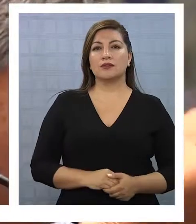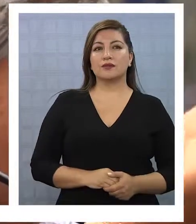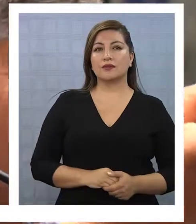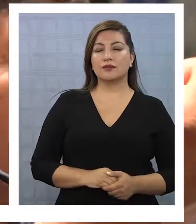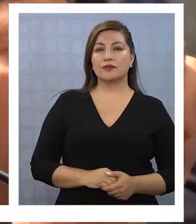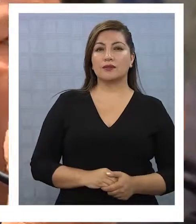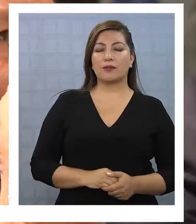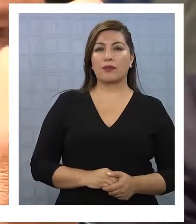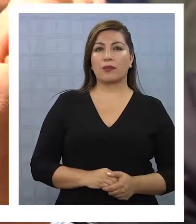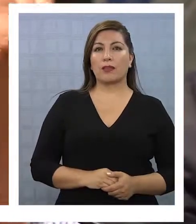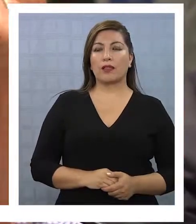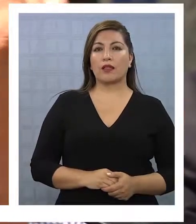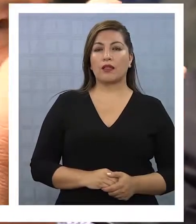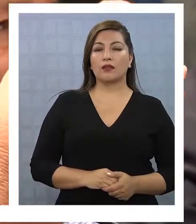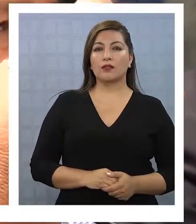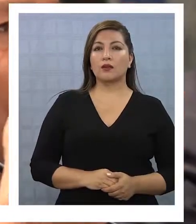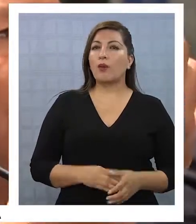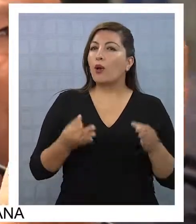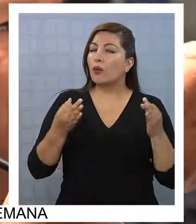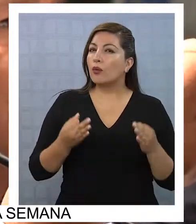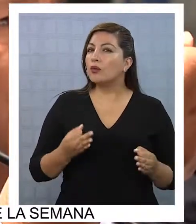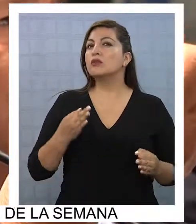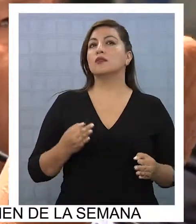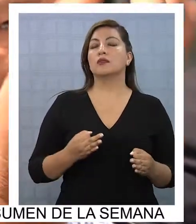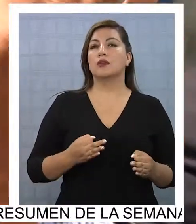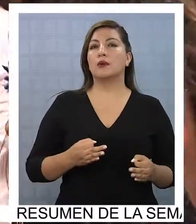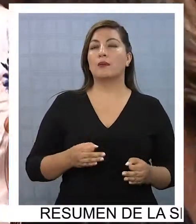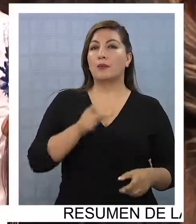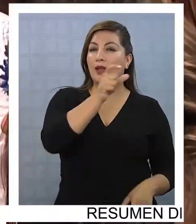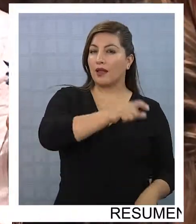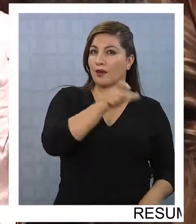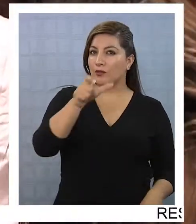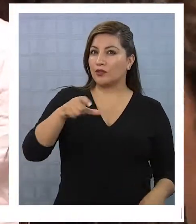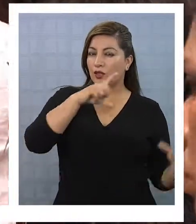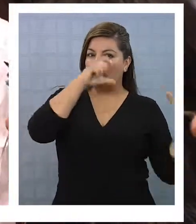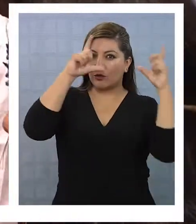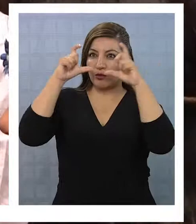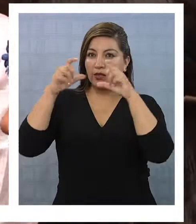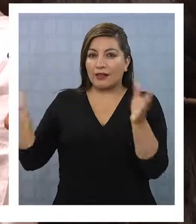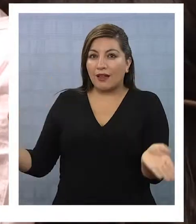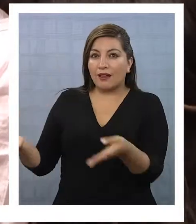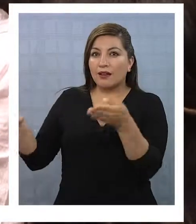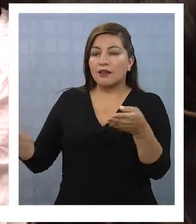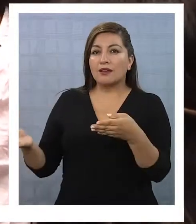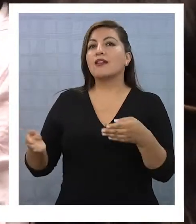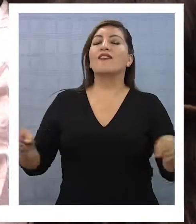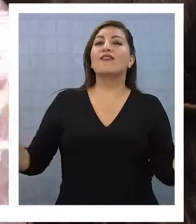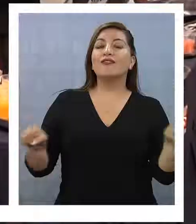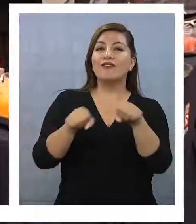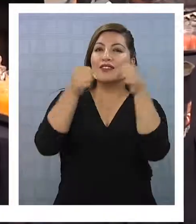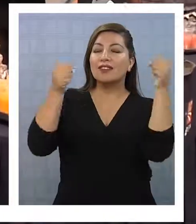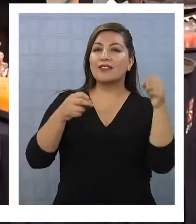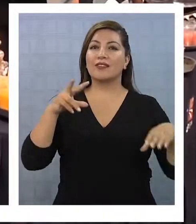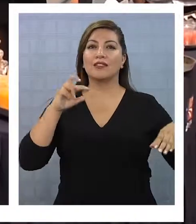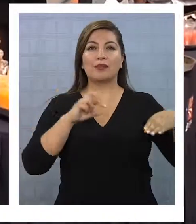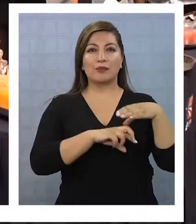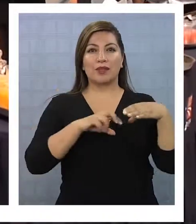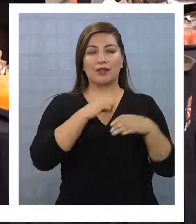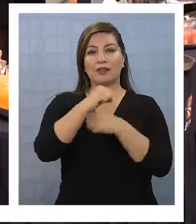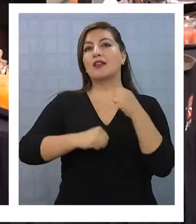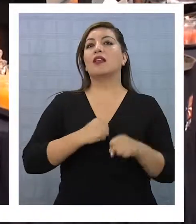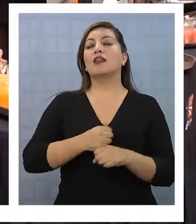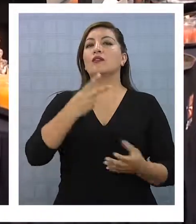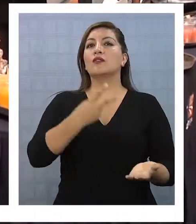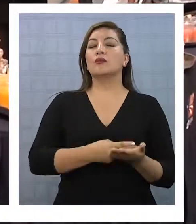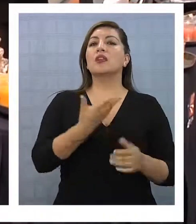también. Pero justamente para motivar a los turistas que visitan la región, es que el festival de Pica 2015 fue